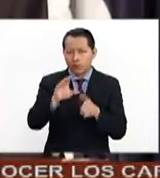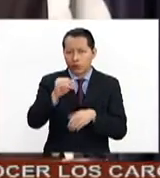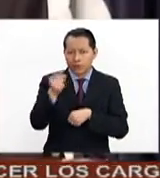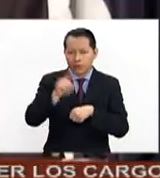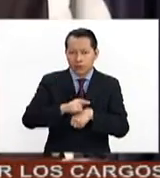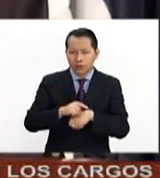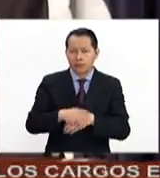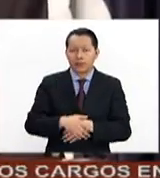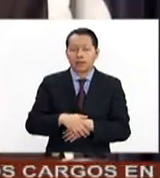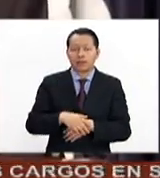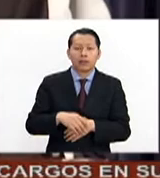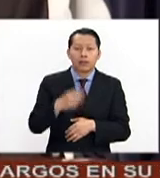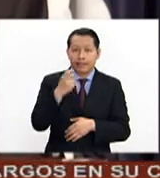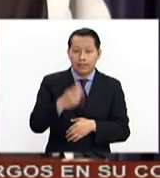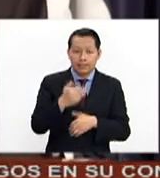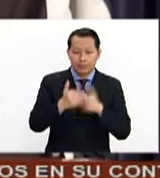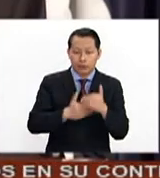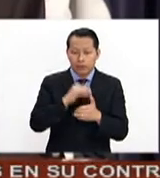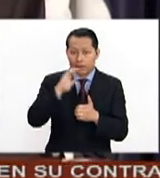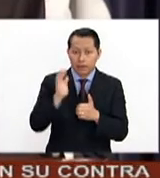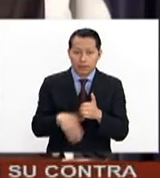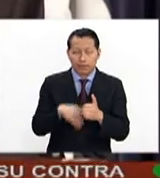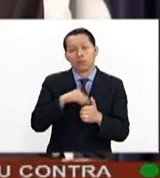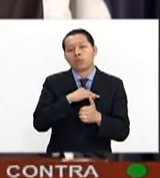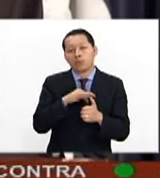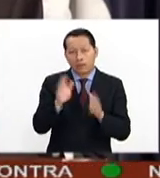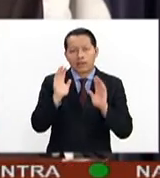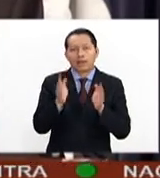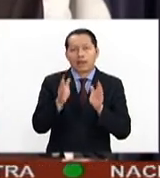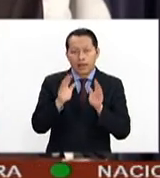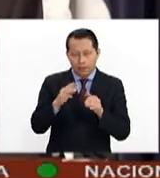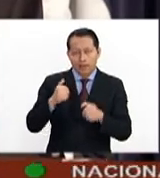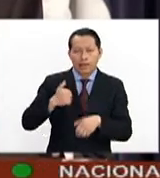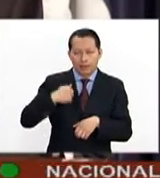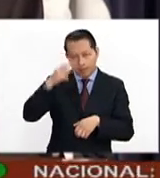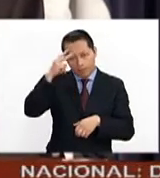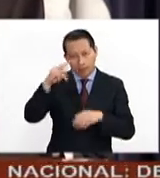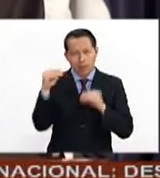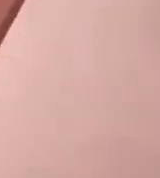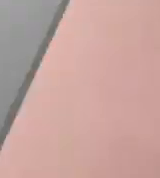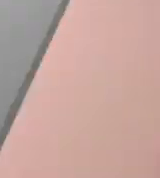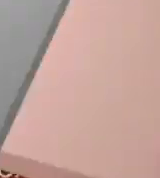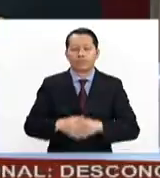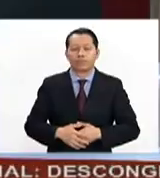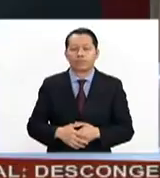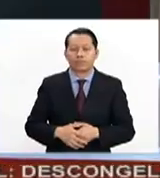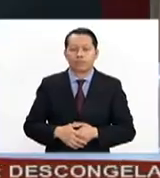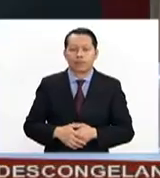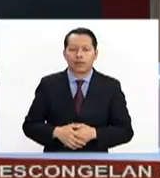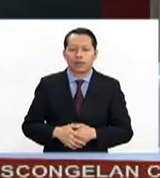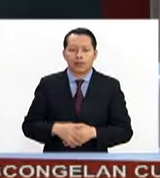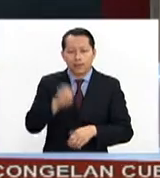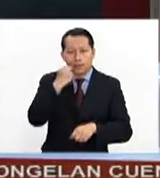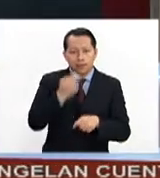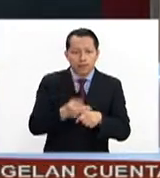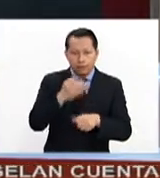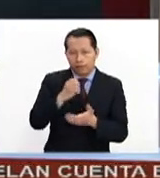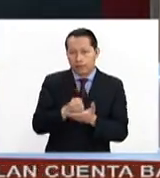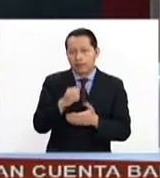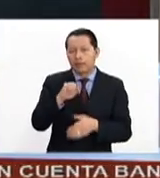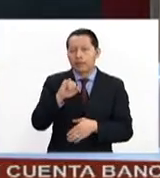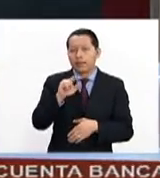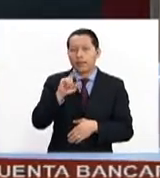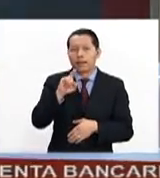días. Culminado ese proceso, iniciará la renegociación del Tratado de Libre Comercio. El secretario de Economía,